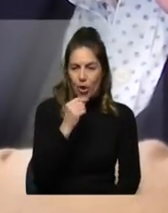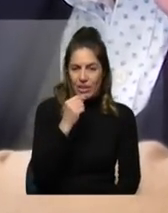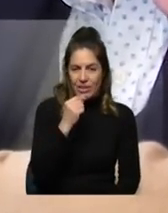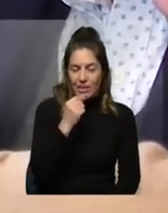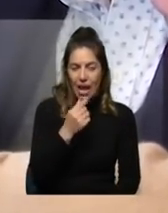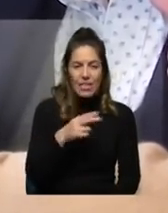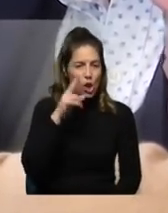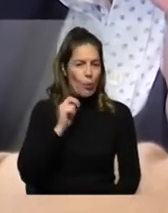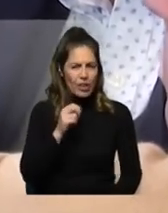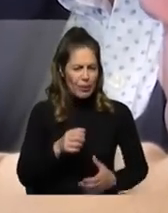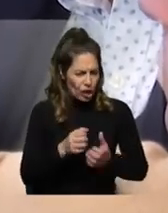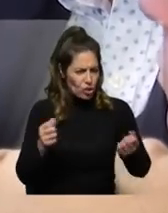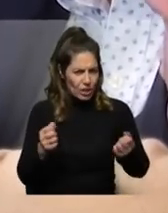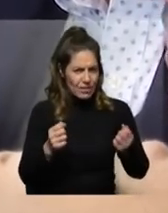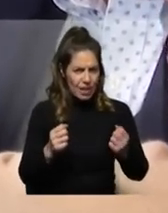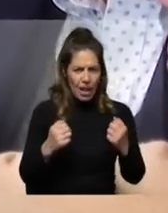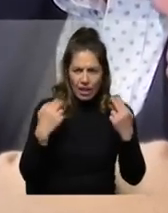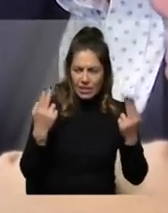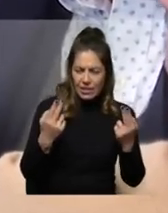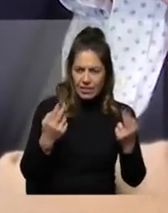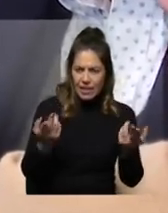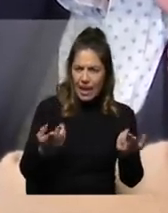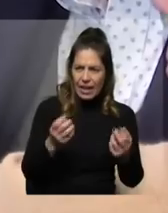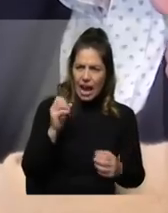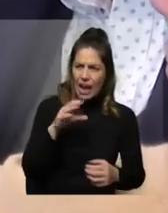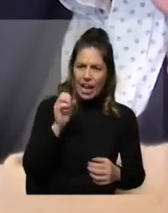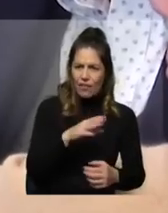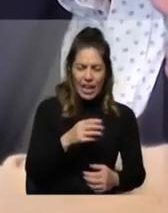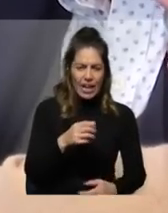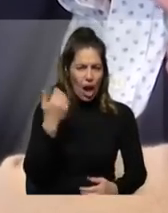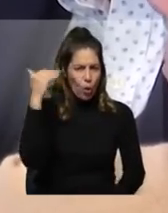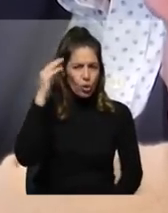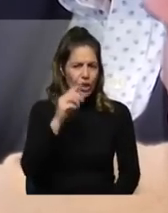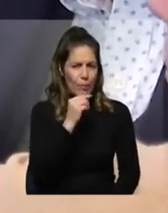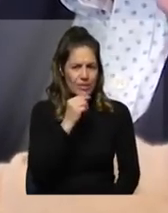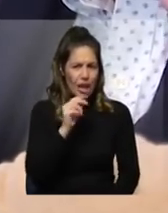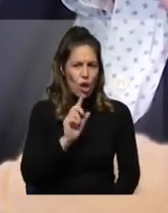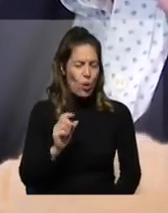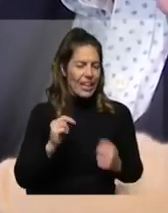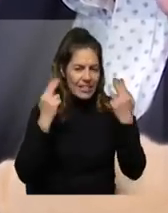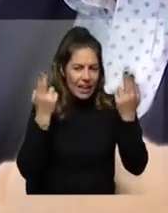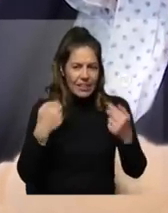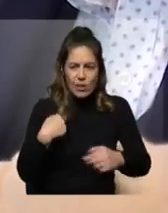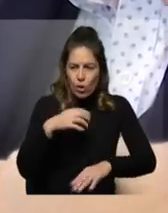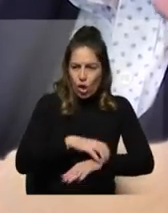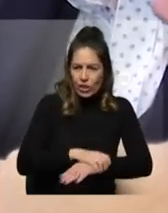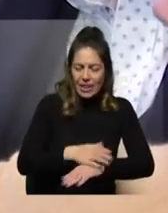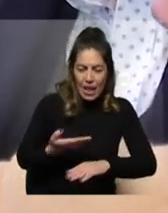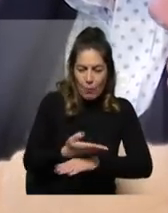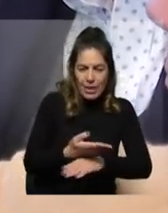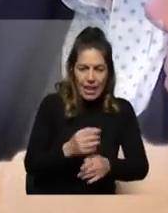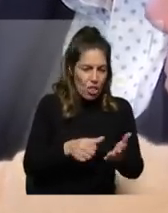exagerado resistirse a agraviar a la autoridad policial no hay que desacatarse si yo a uno lo detienen y le piden documentos